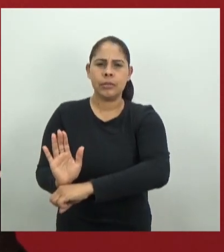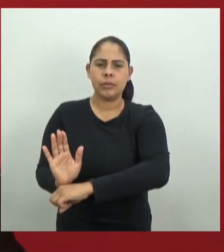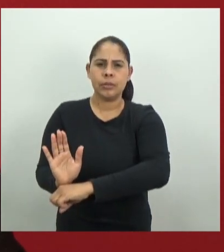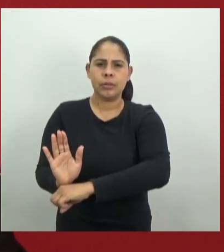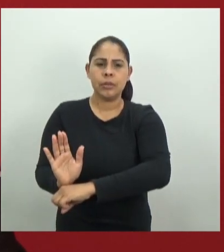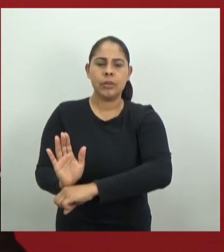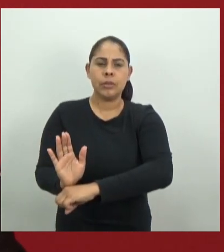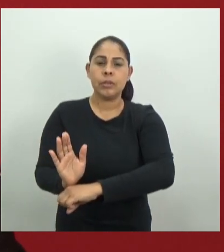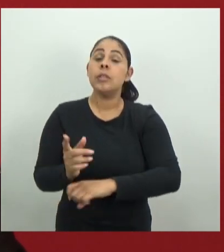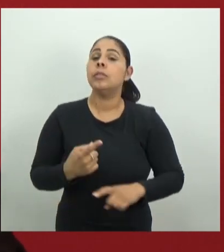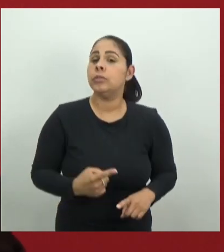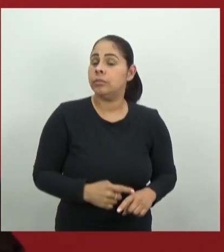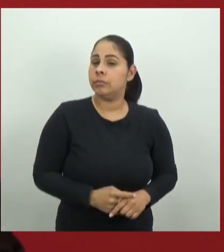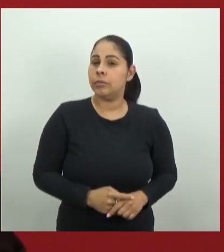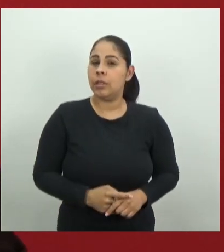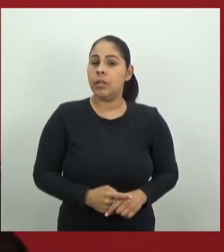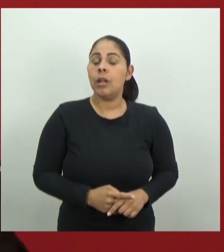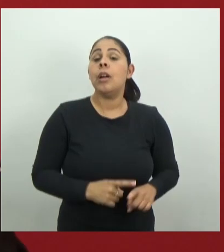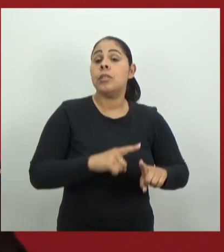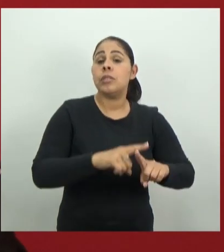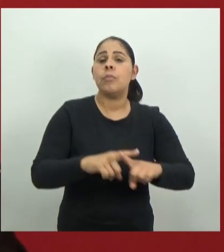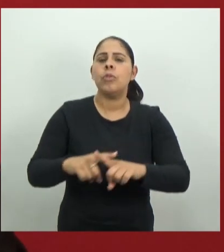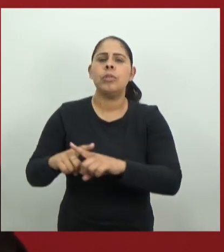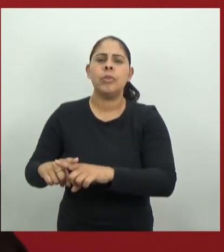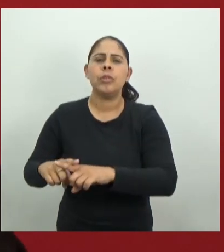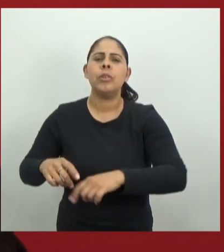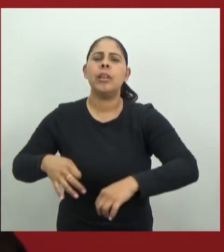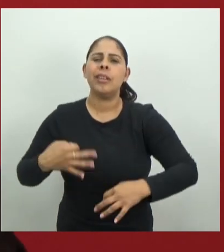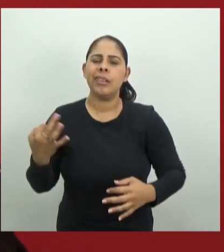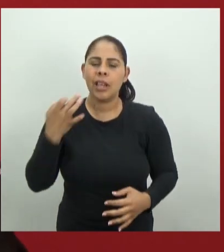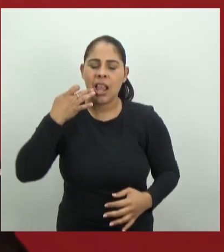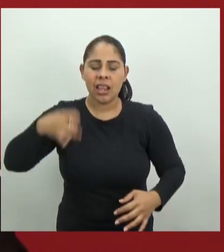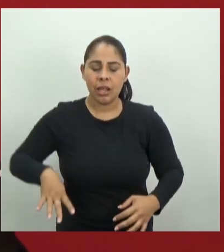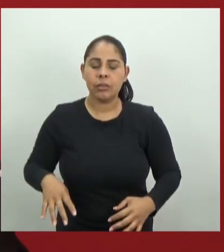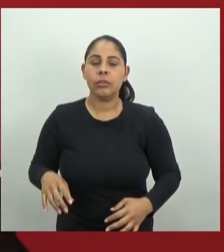se multiplicó en aquel a quien nosotros conocemos como Juan Bautista.